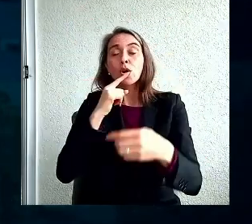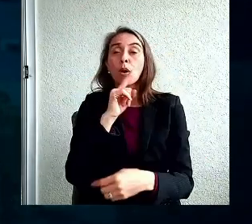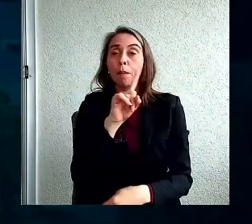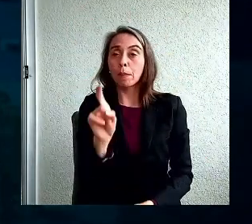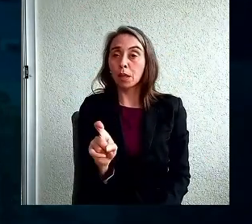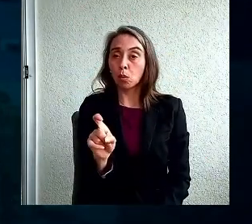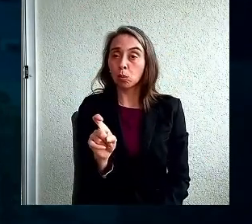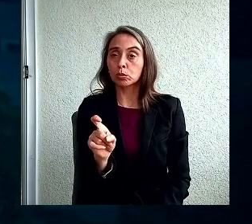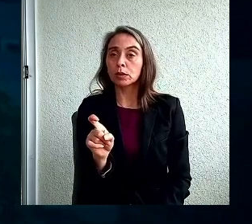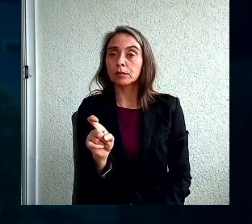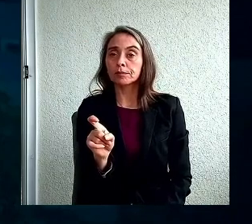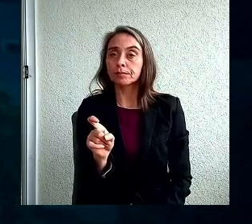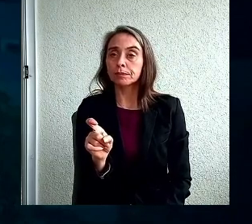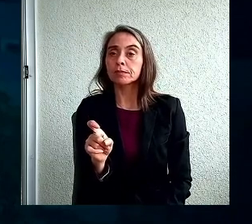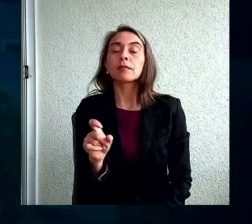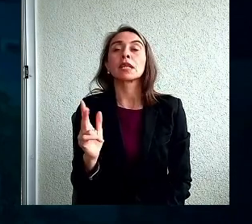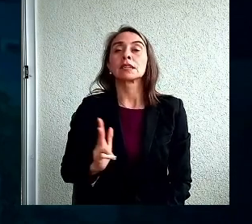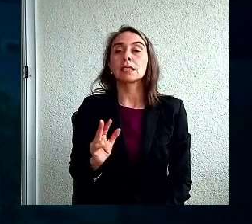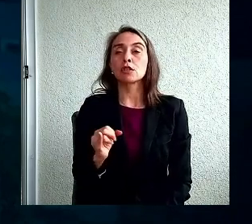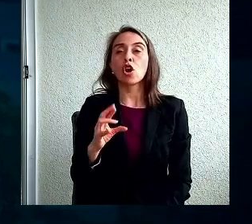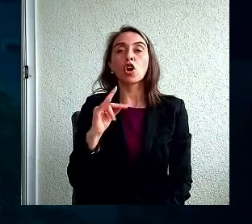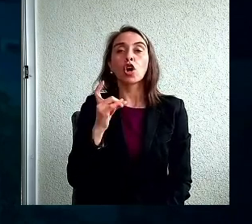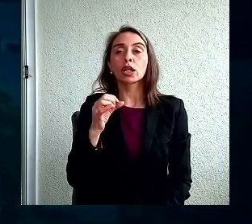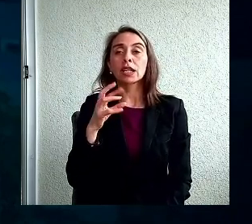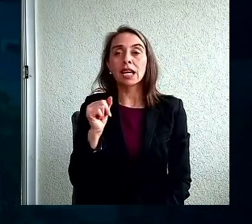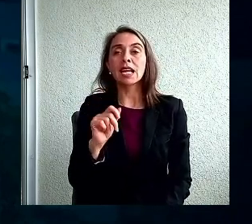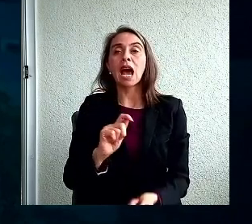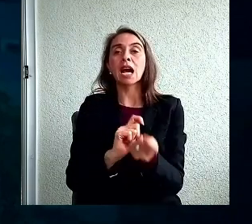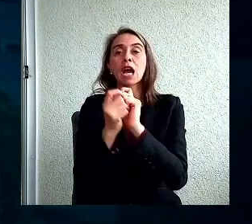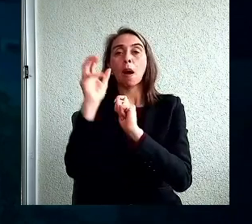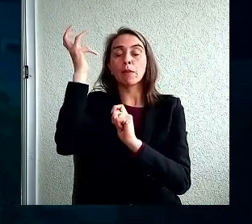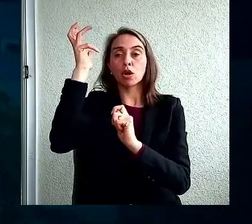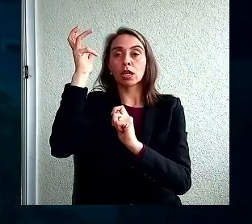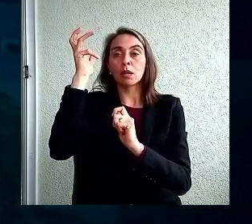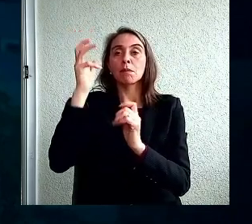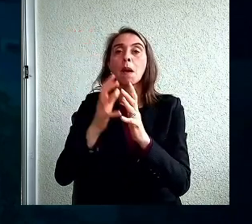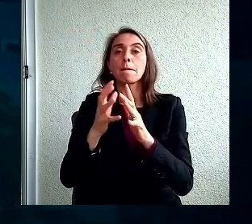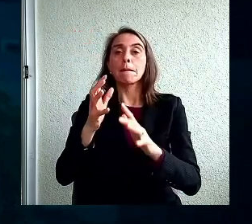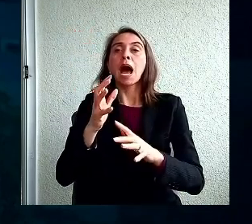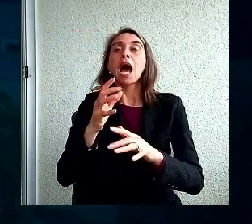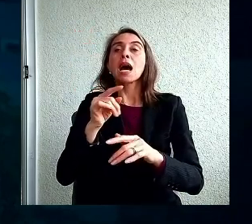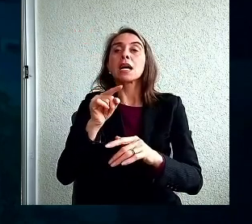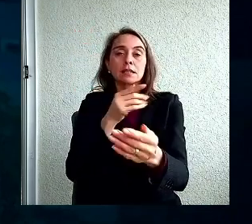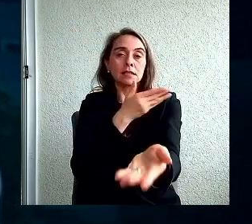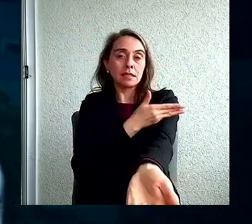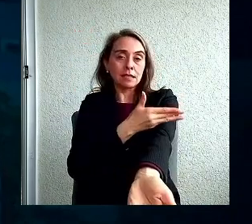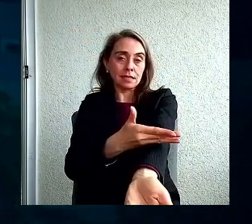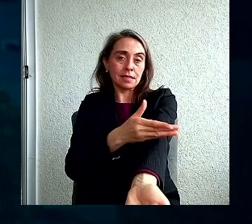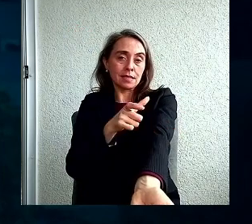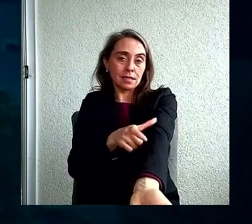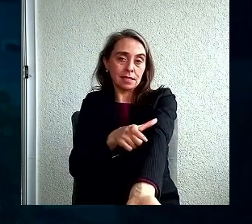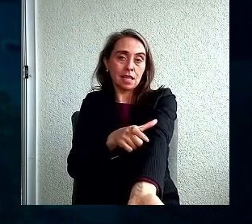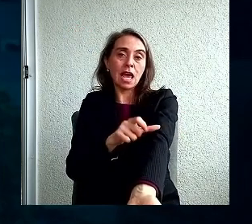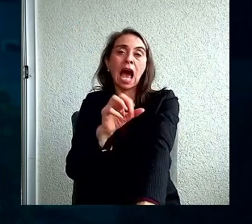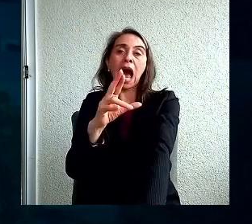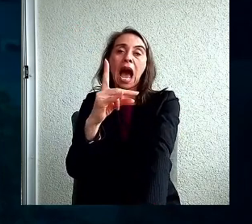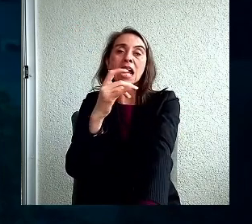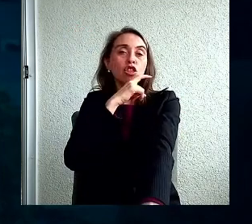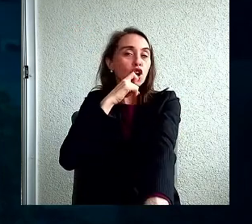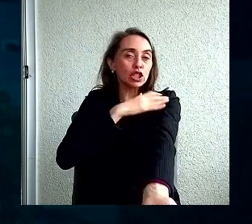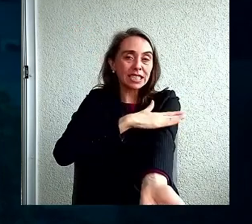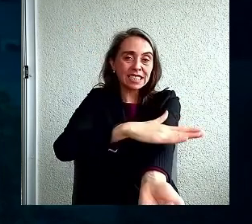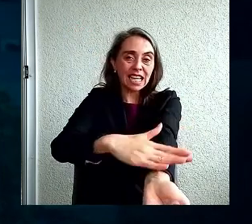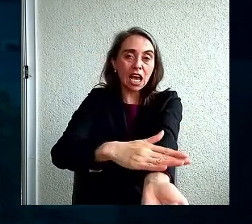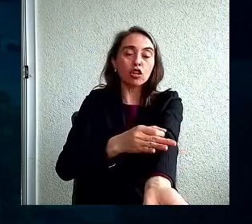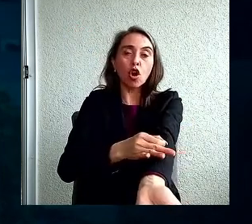Él dice: el cambio climático está dejando zonas de mayor aridez en la zona central del país, mientras que en otras zonas como la región del sur se está haciendo más